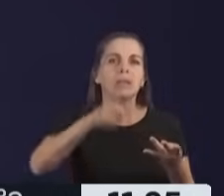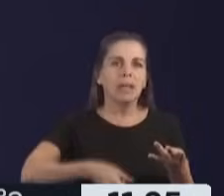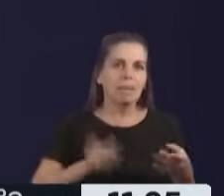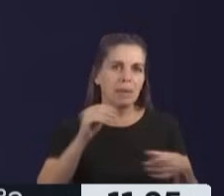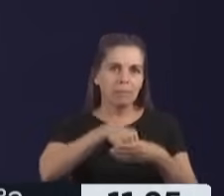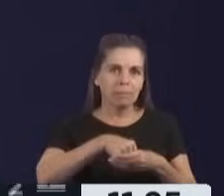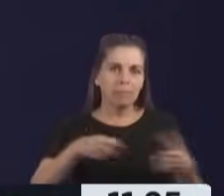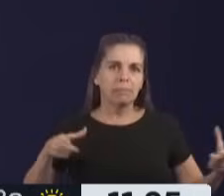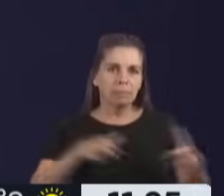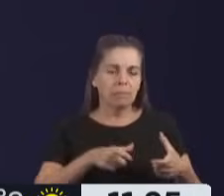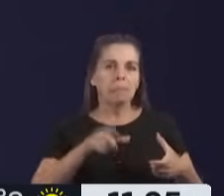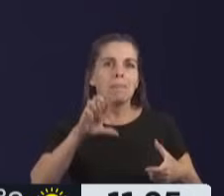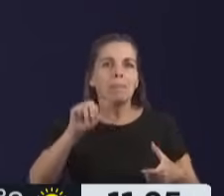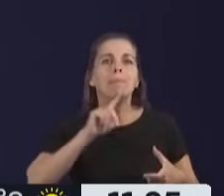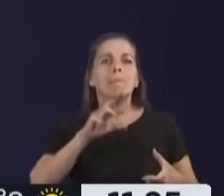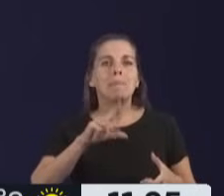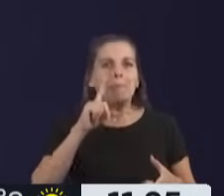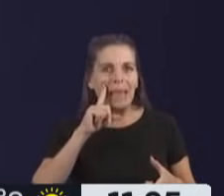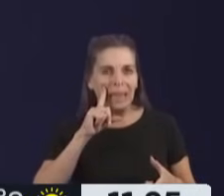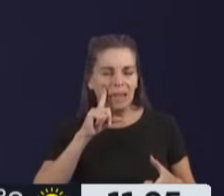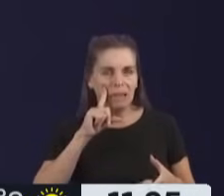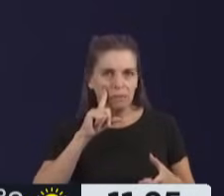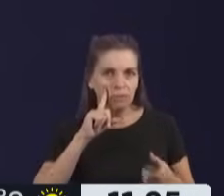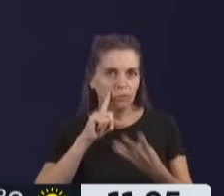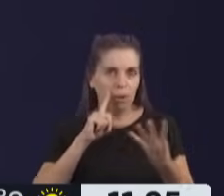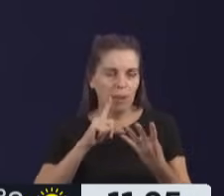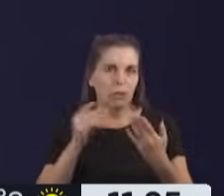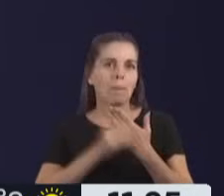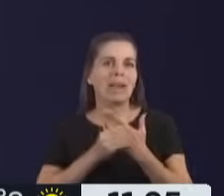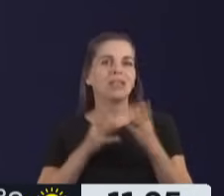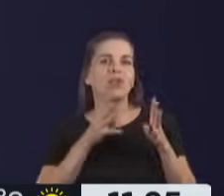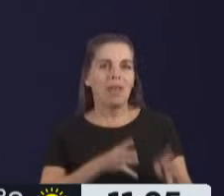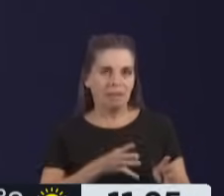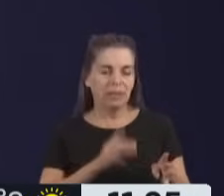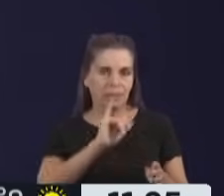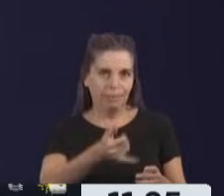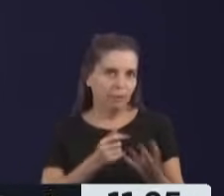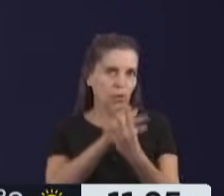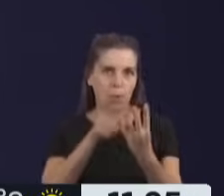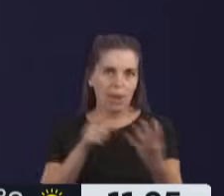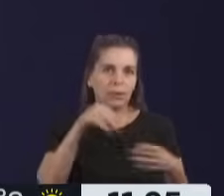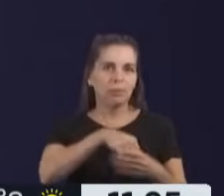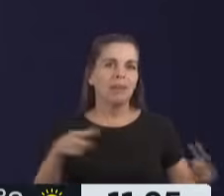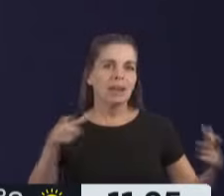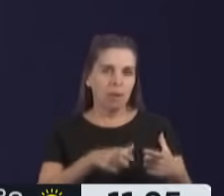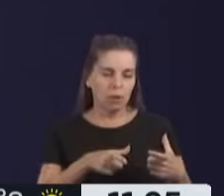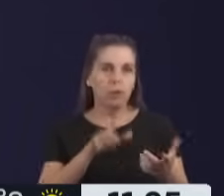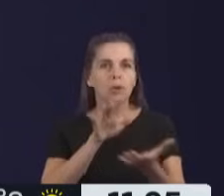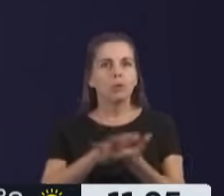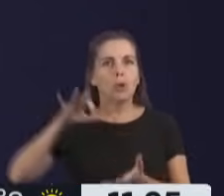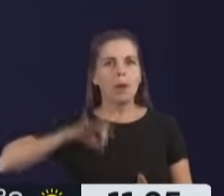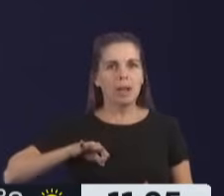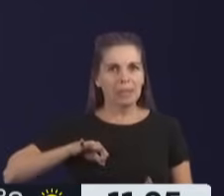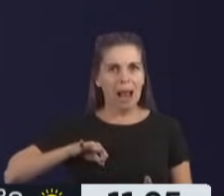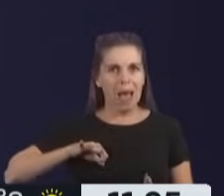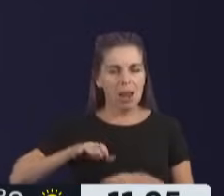Luis Petri, el doctor Luis Petri, el ministro de Defensa. Con respecto al salario,